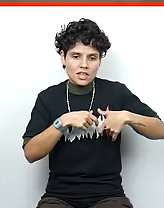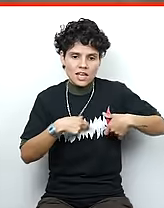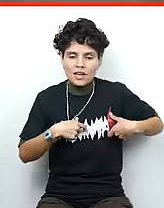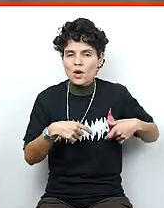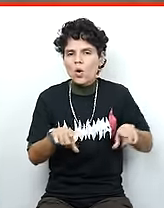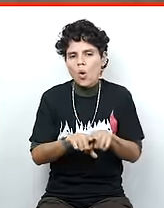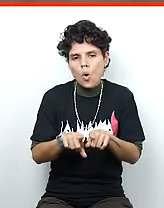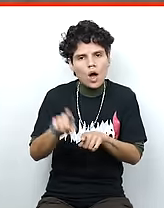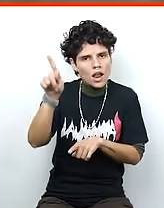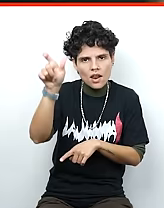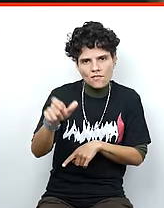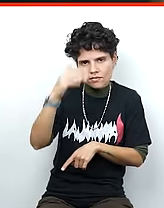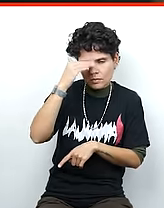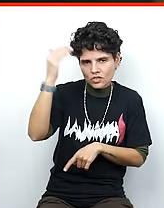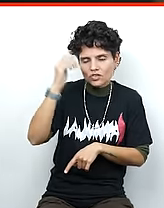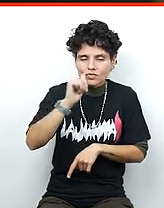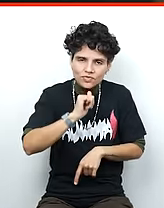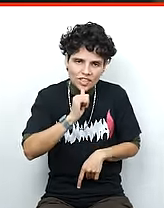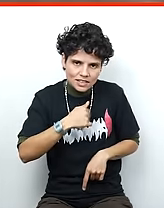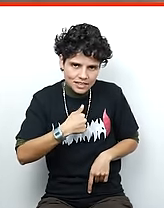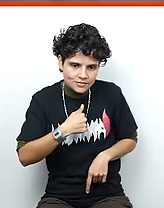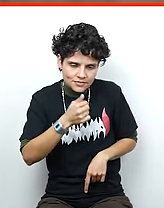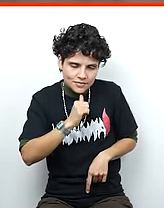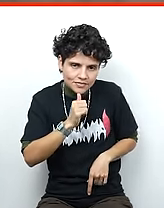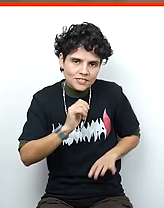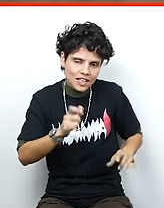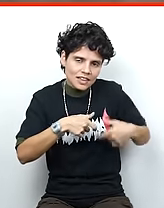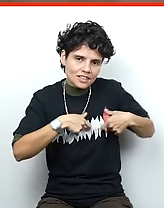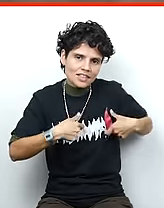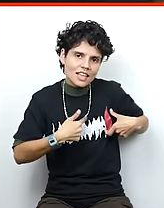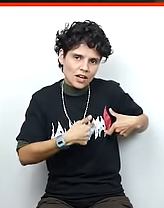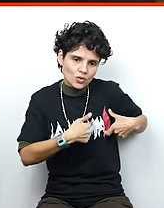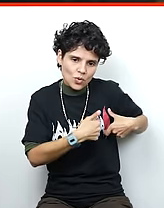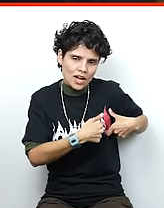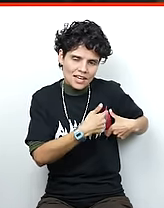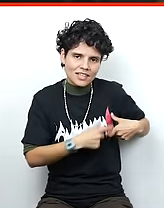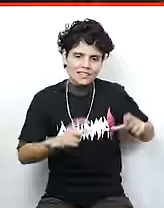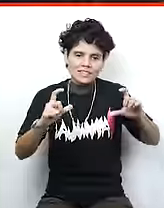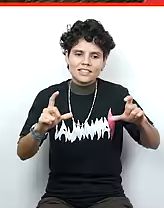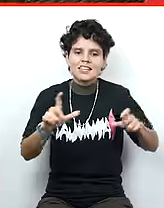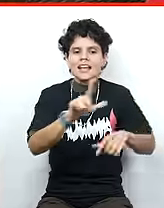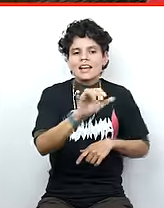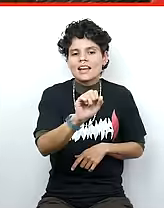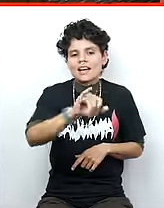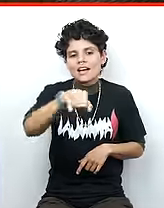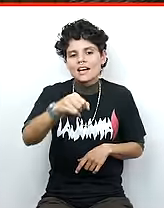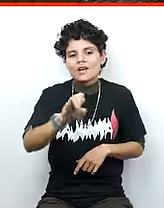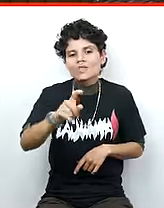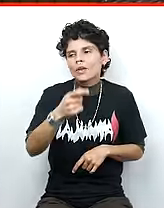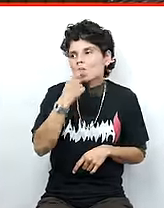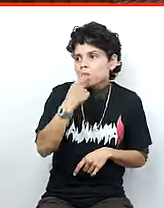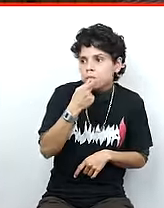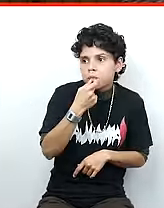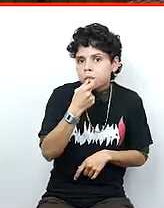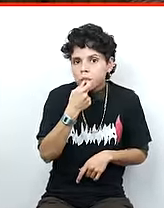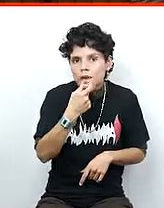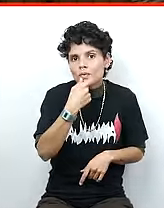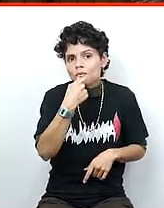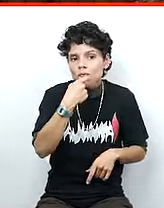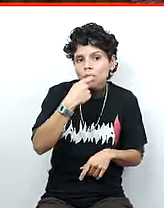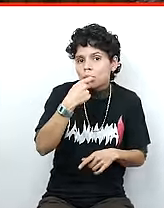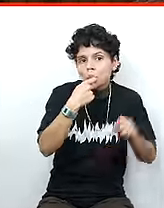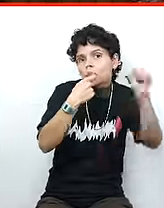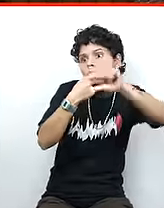arcángel. Sí. Y yo no lo he hecho todavía. Está faltando ya. No lo he hecho, pero la gente, mucha gente, no, pero no tiene sentido, no me dejen dar